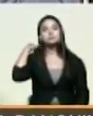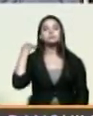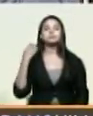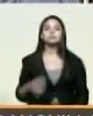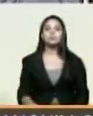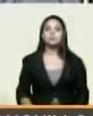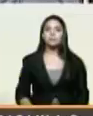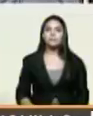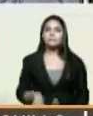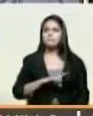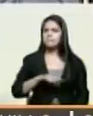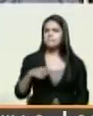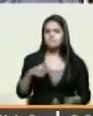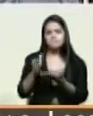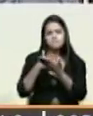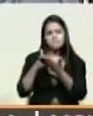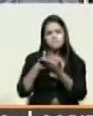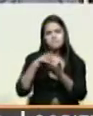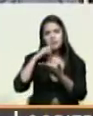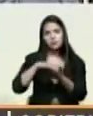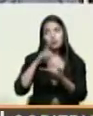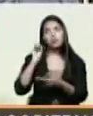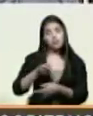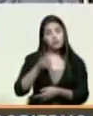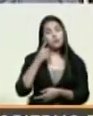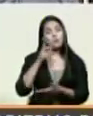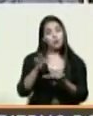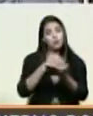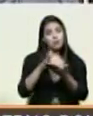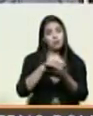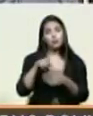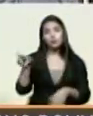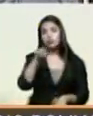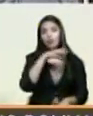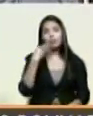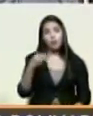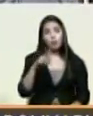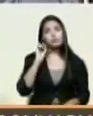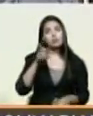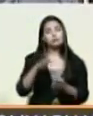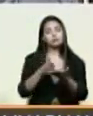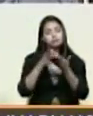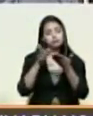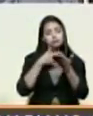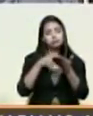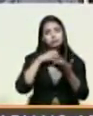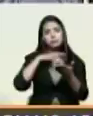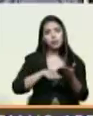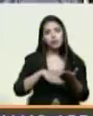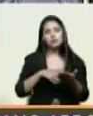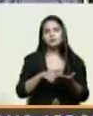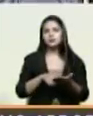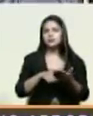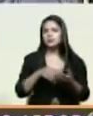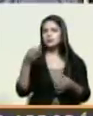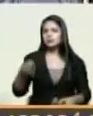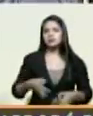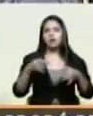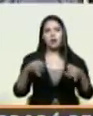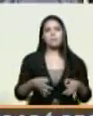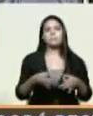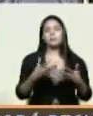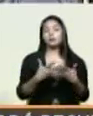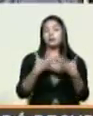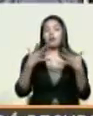cuando nosotros revisamos nuestra historia, y tenemos que hacerlo, jóvenes de nuestra patria, vemos que ha estado marcada por historia